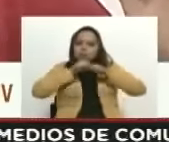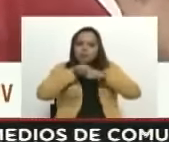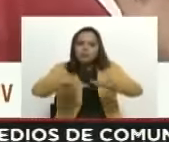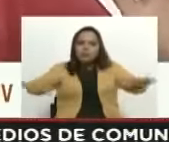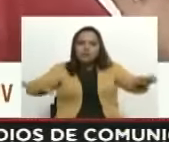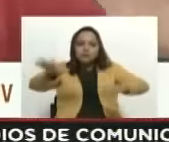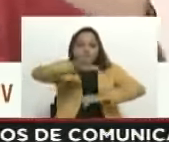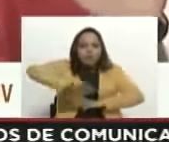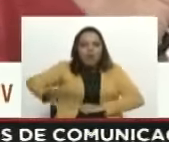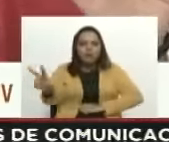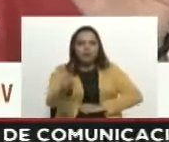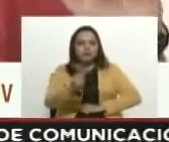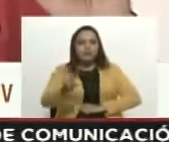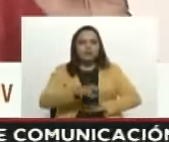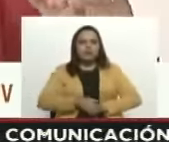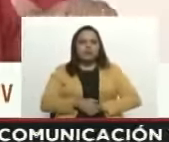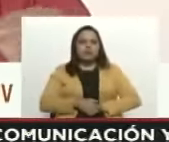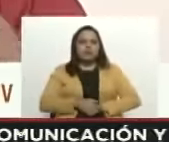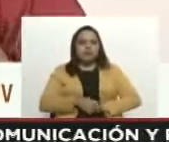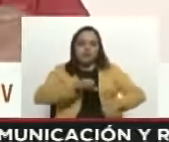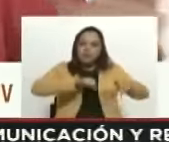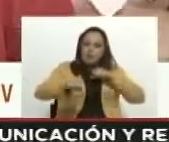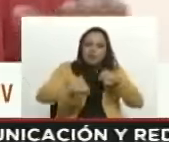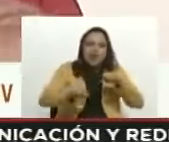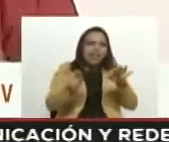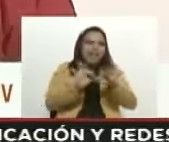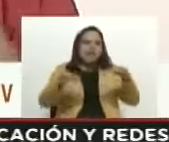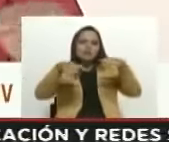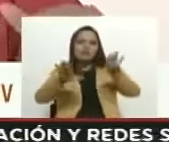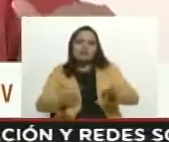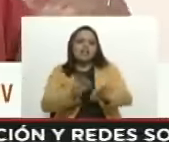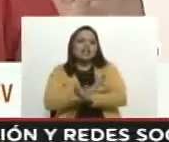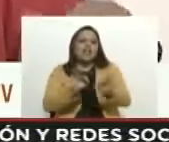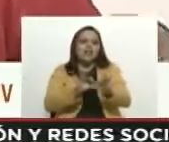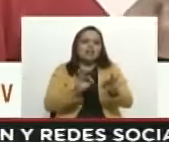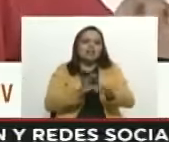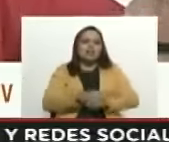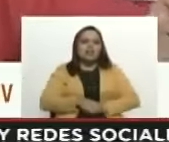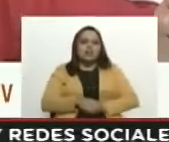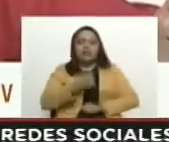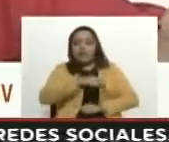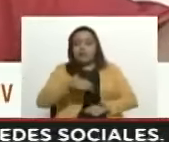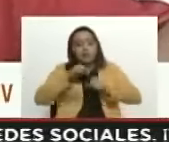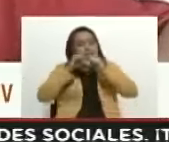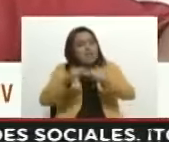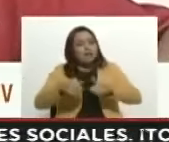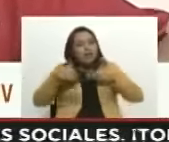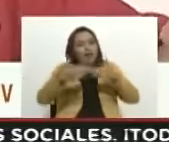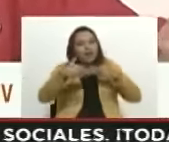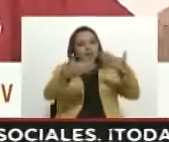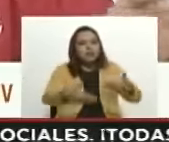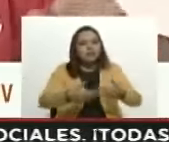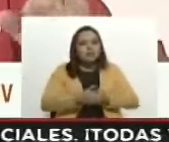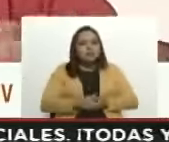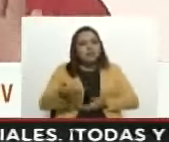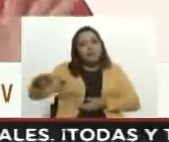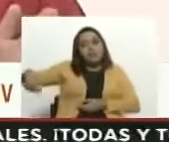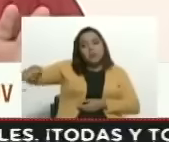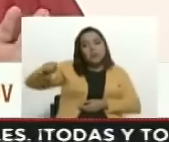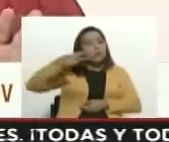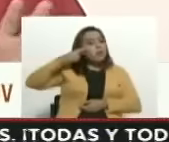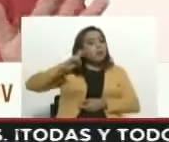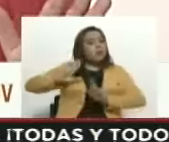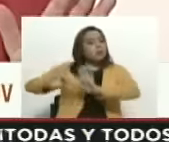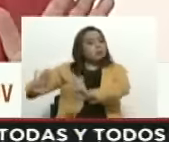Venezuela, en movimiento, que no nos detenga nada, que no nos distraiga nada, sigamos avanzando, y allá los fraudulentos con su